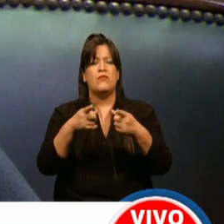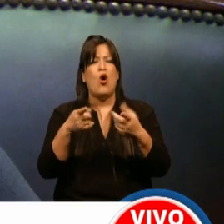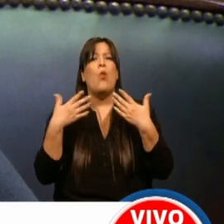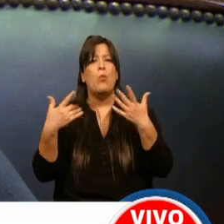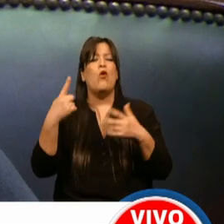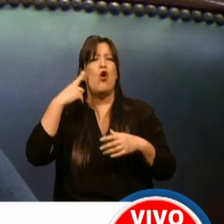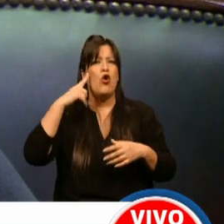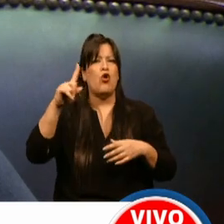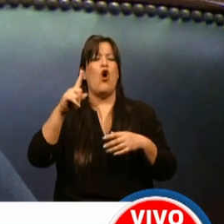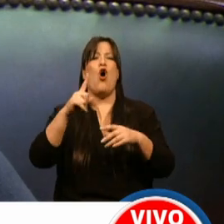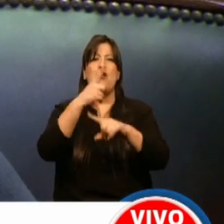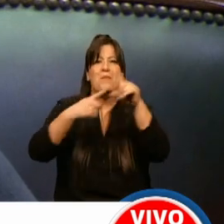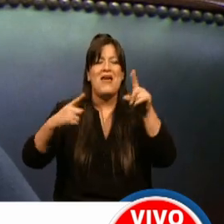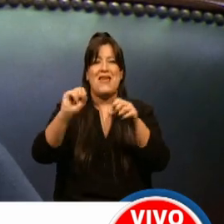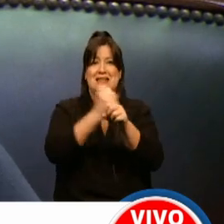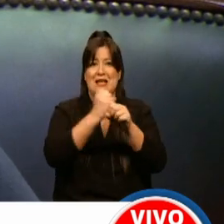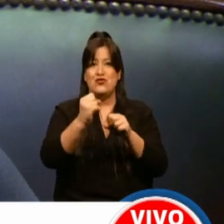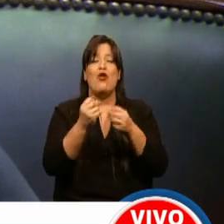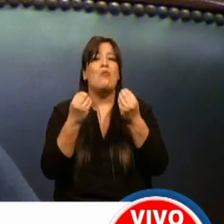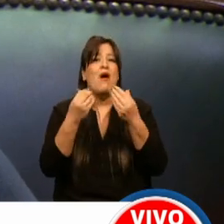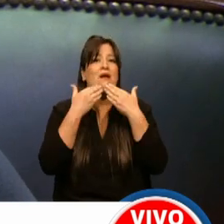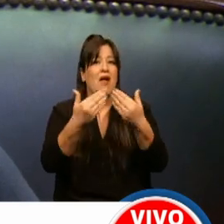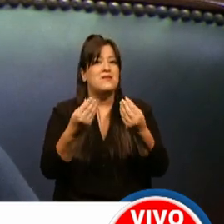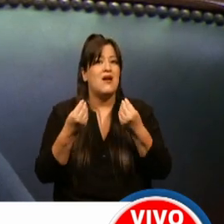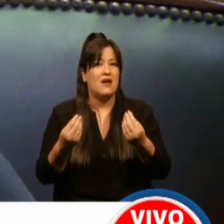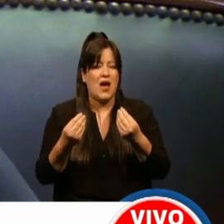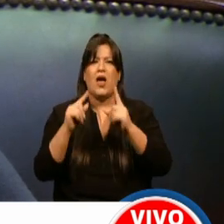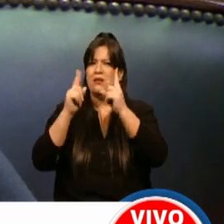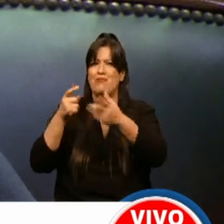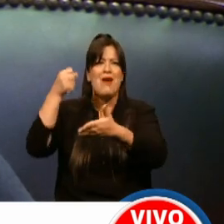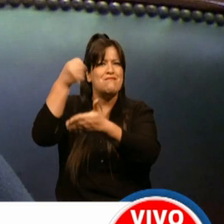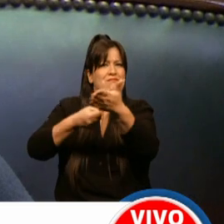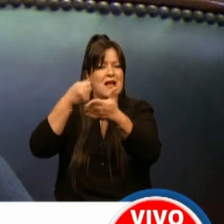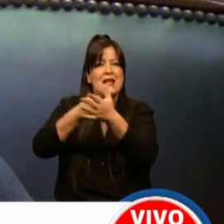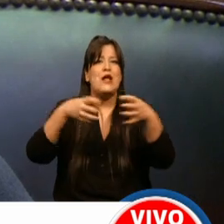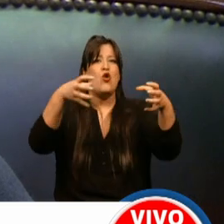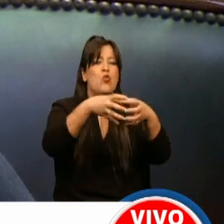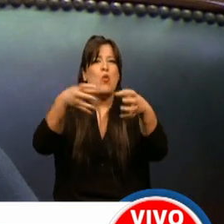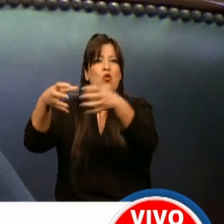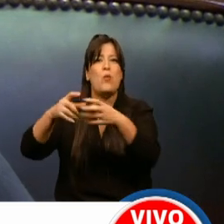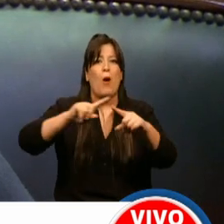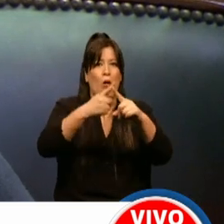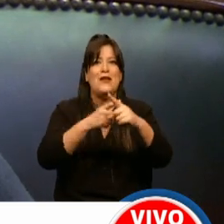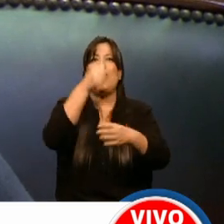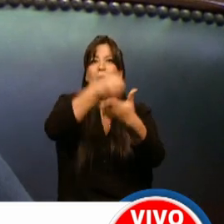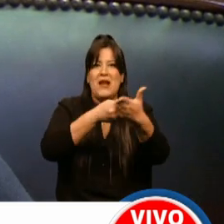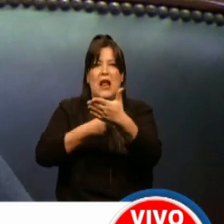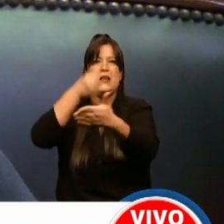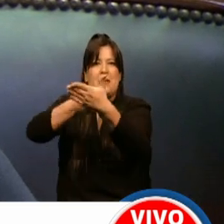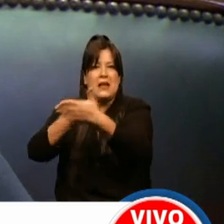pudo llegar a esta media sanción porque también están militando en los partidos que tenemos necesitamos